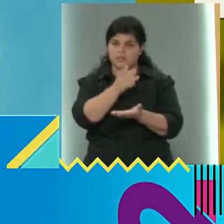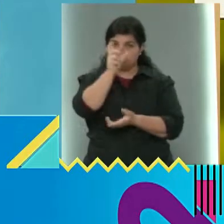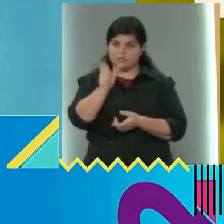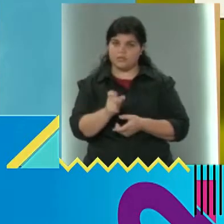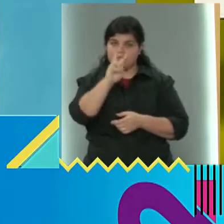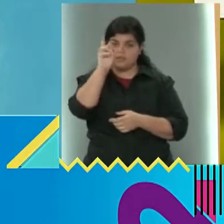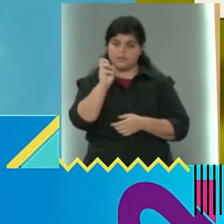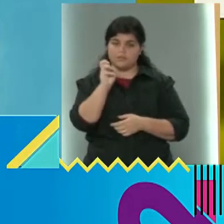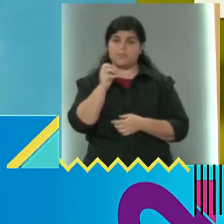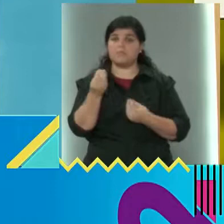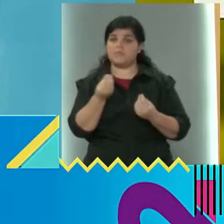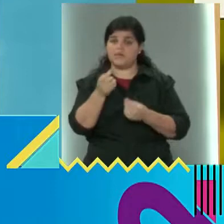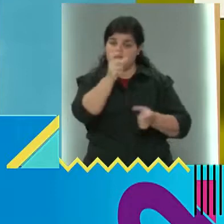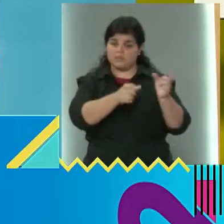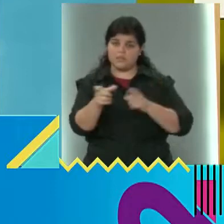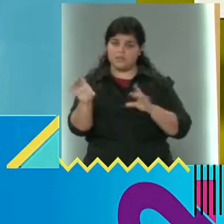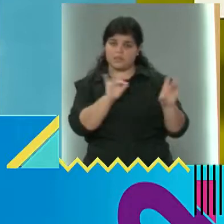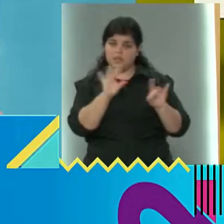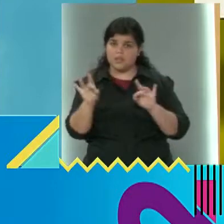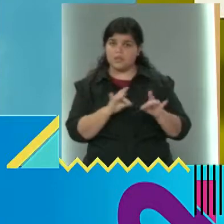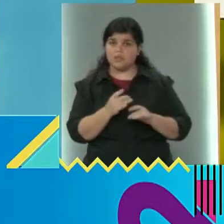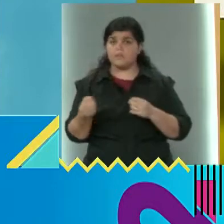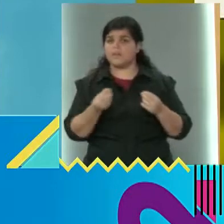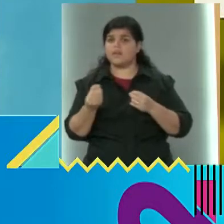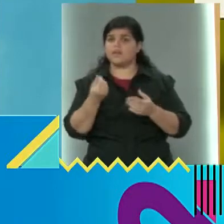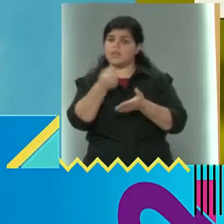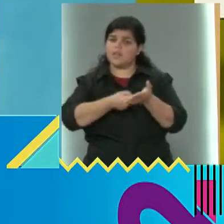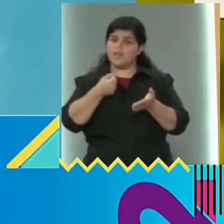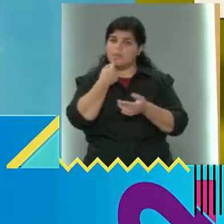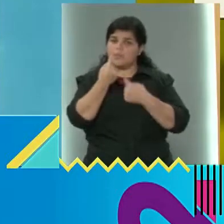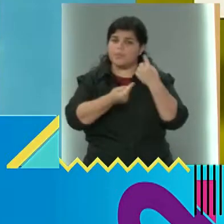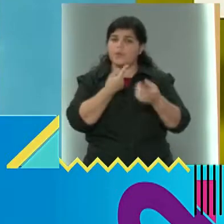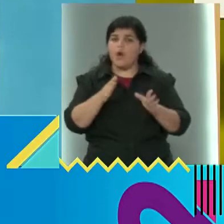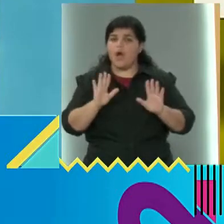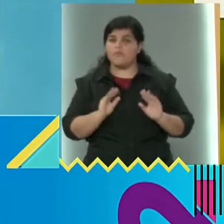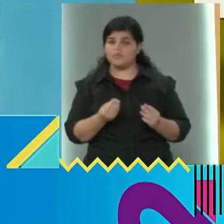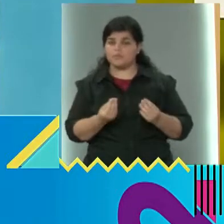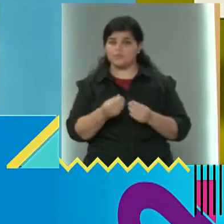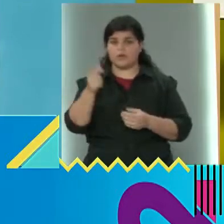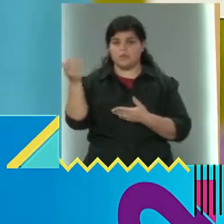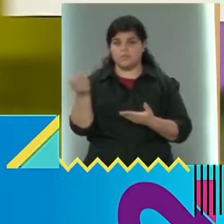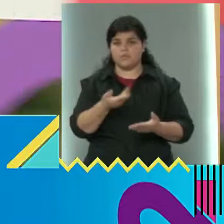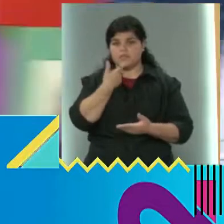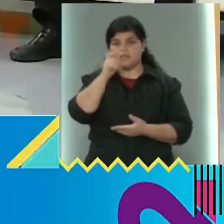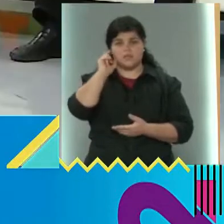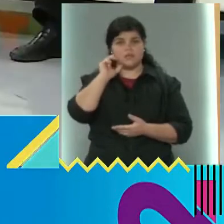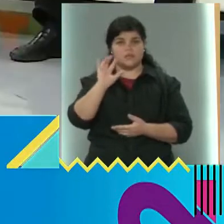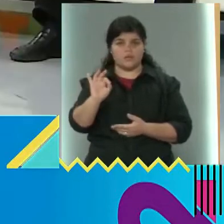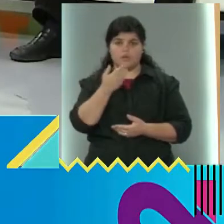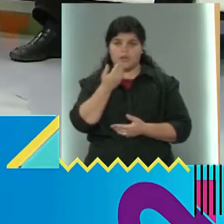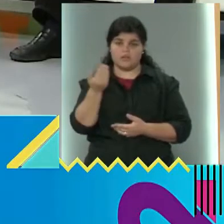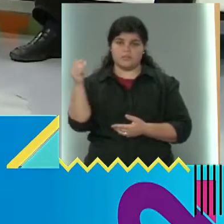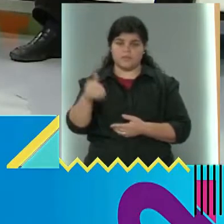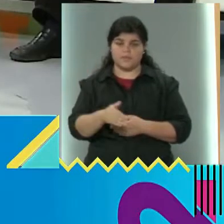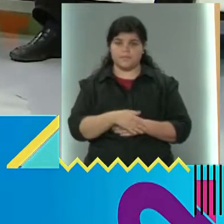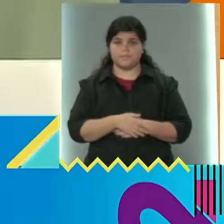nuestros invitados para poder hacer el desafío de esa pregunta que abre este debate. Voy a presentar, está con nosotros Sergio Cuervo, muchísimas gracias Sergio